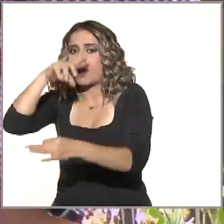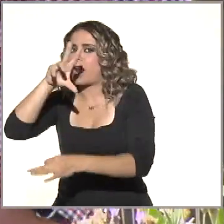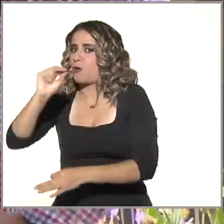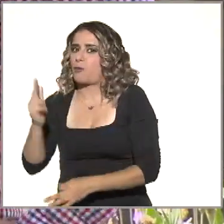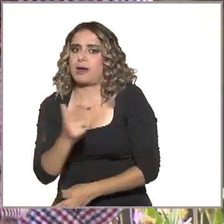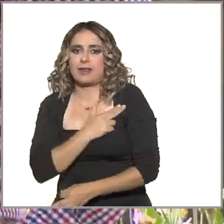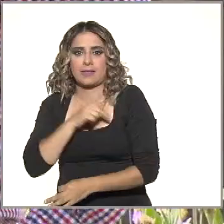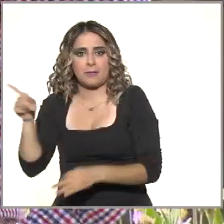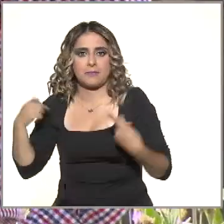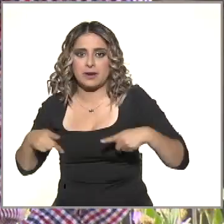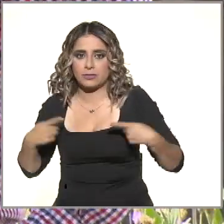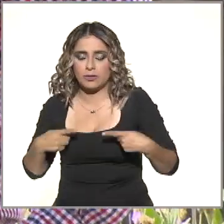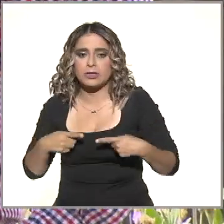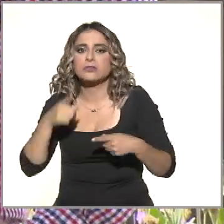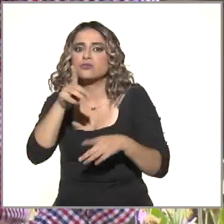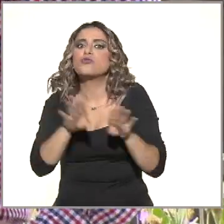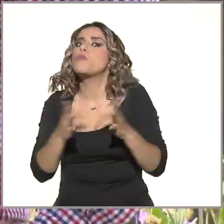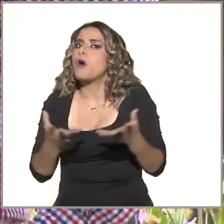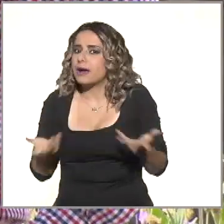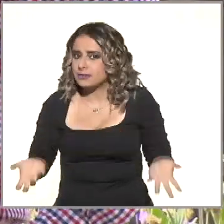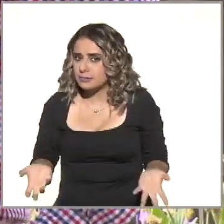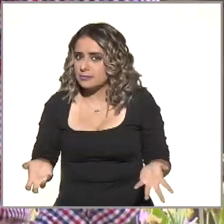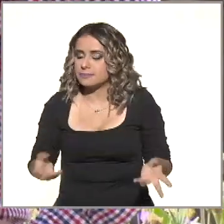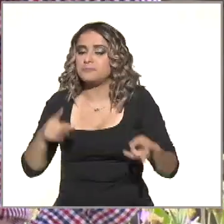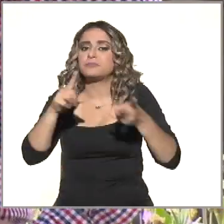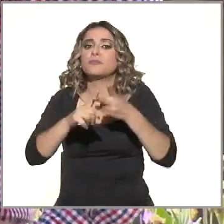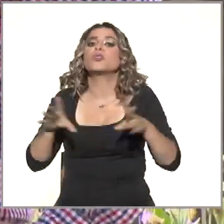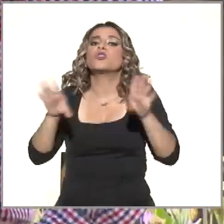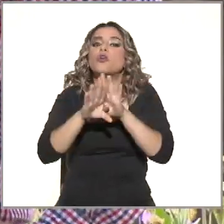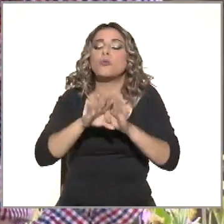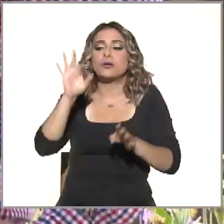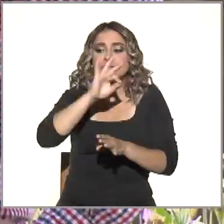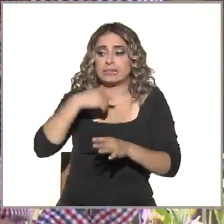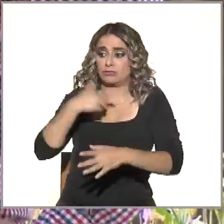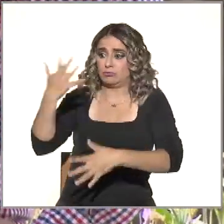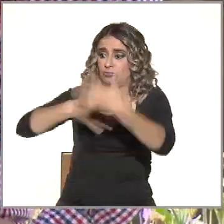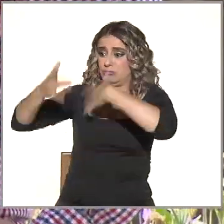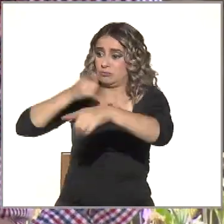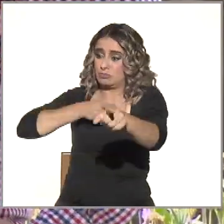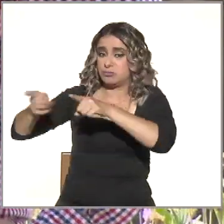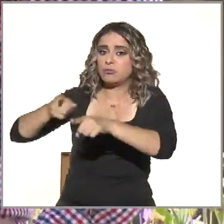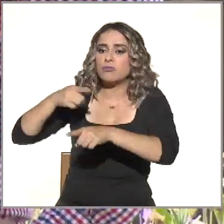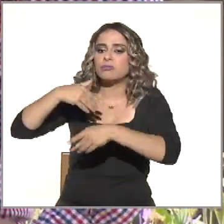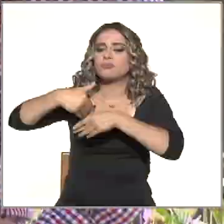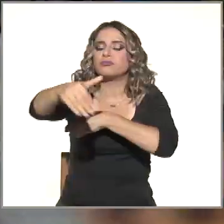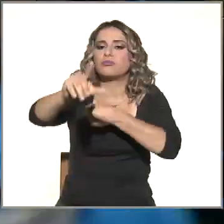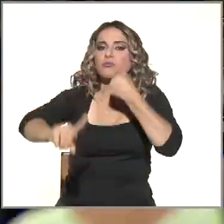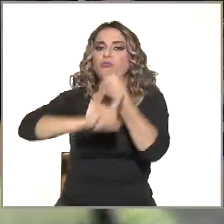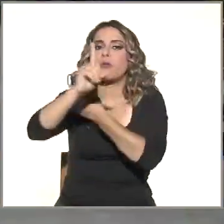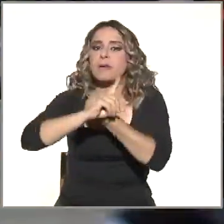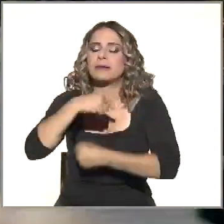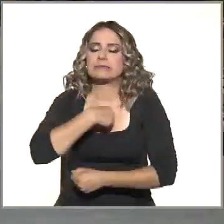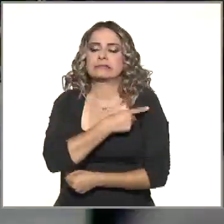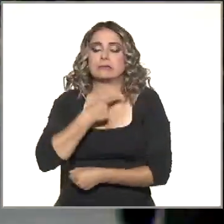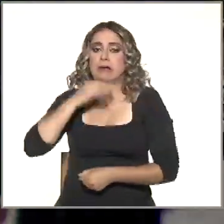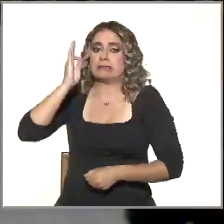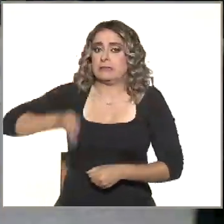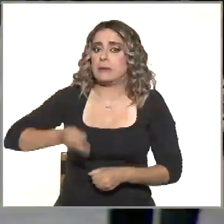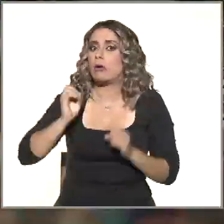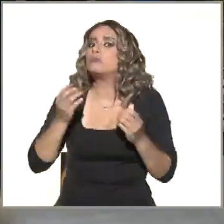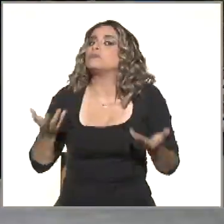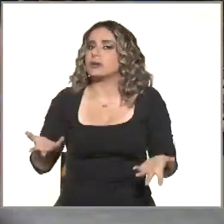otros? ¿Cómo tomar conciencia de las consecuencias de lo que decimos? Entonces, quédate con